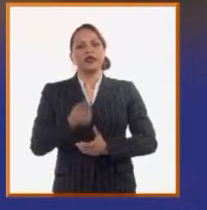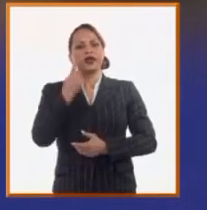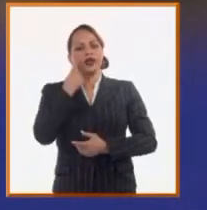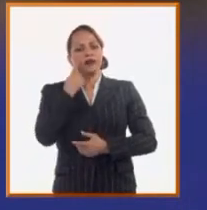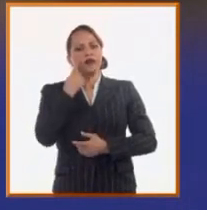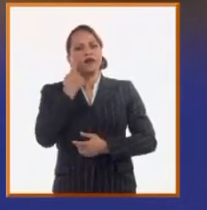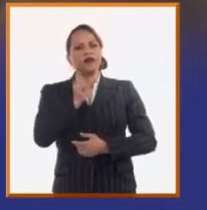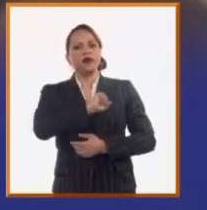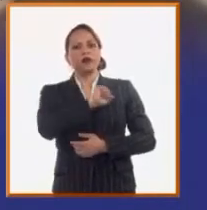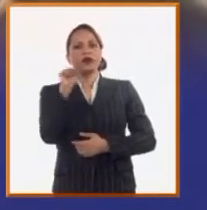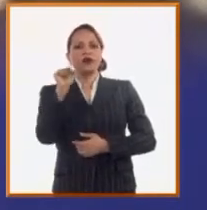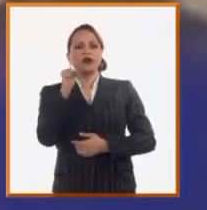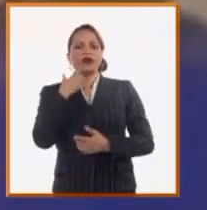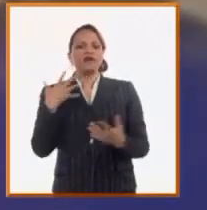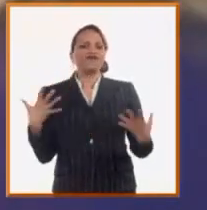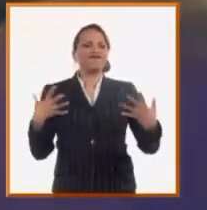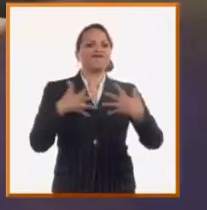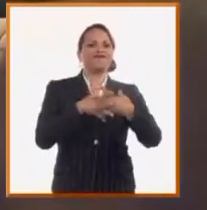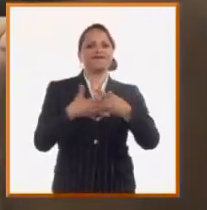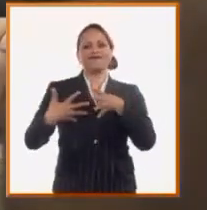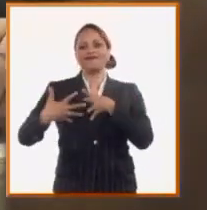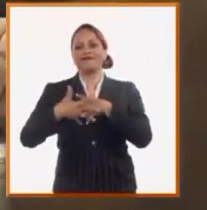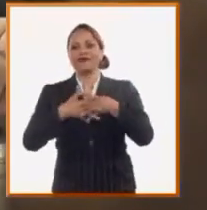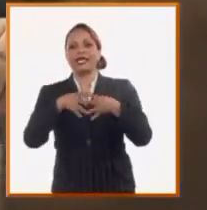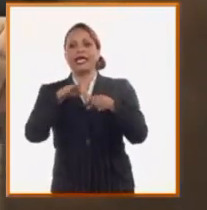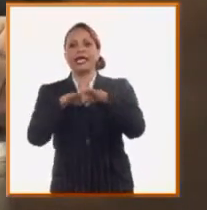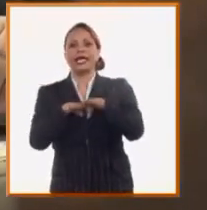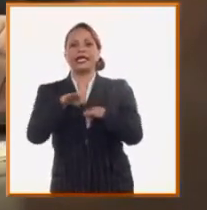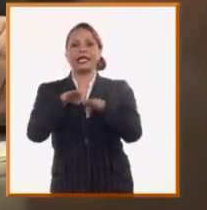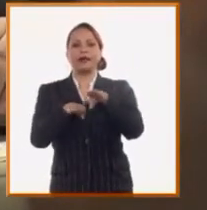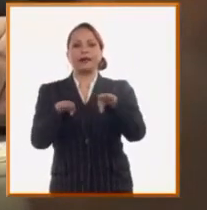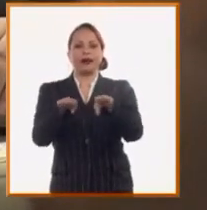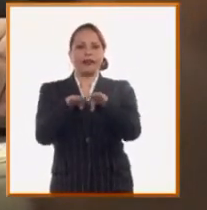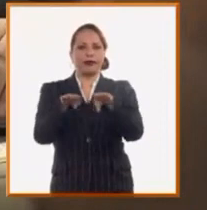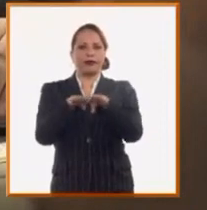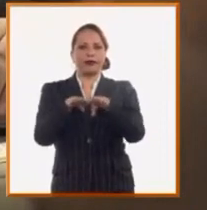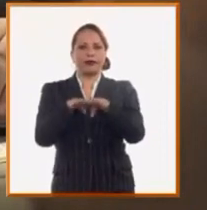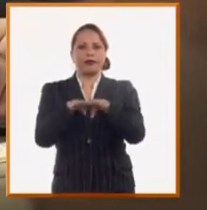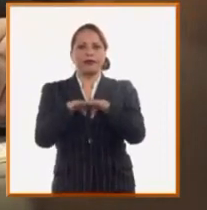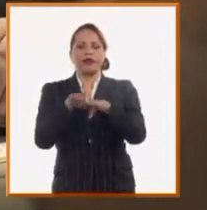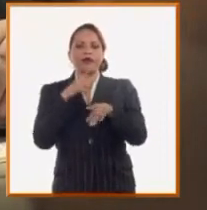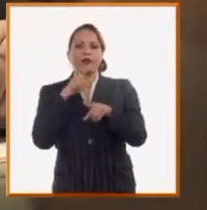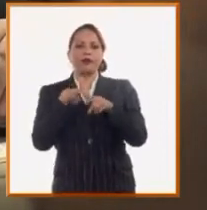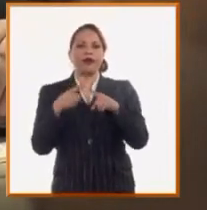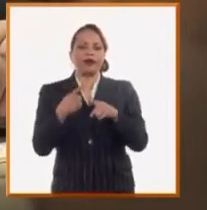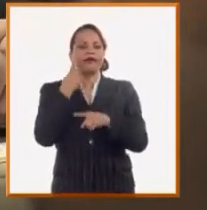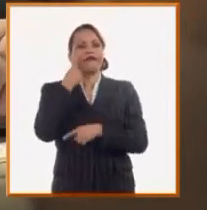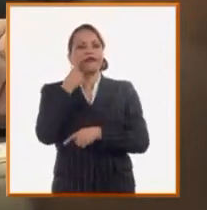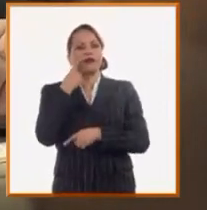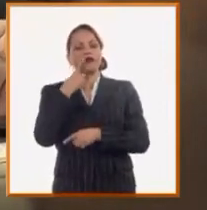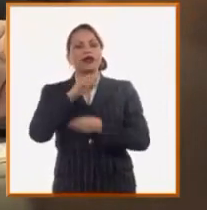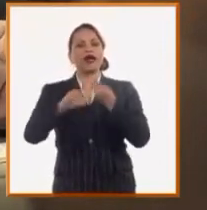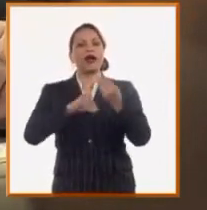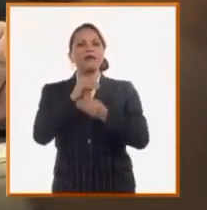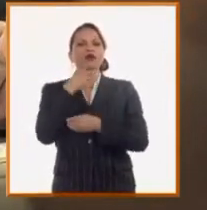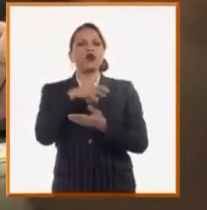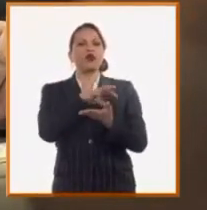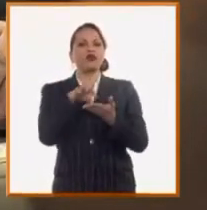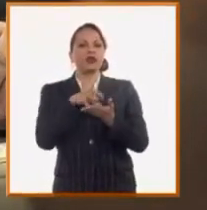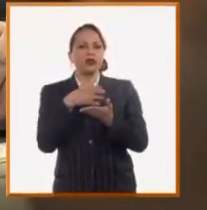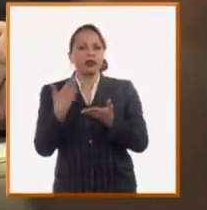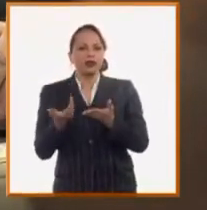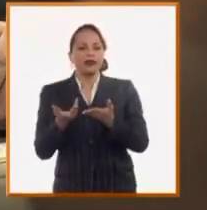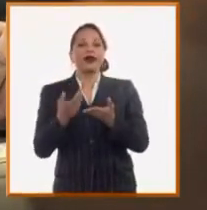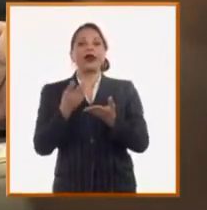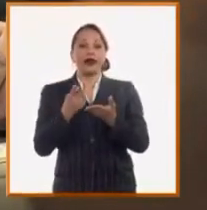combinación muy equilibrada en cuanto a qué transformaciones tenemos que hacer en lo que a nuestro juicio son las